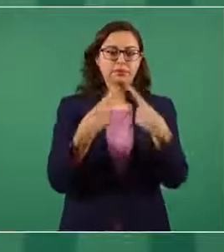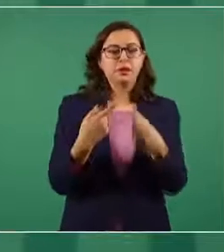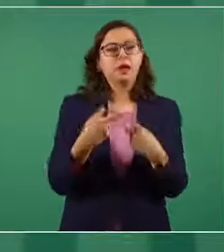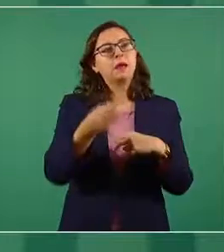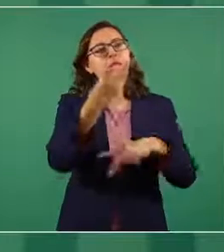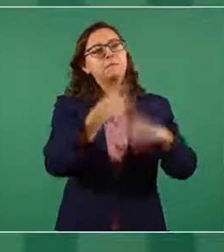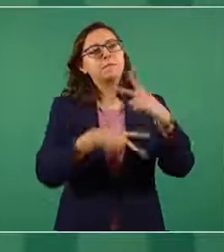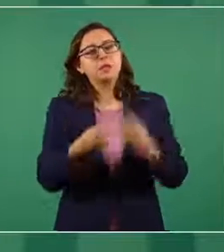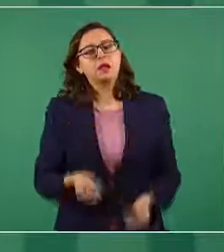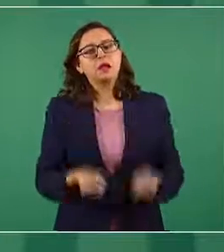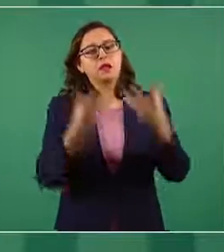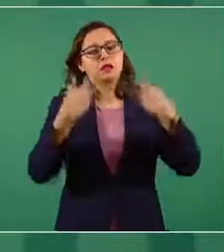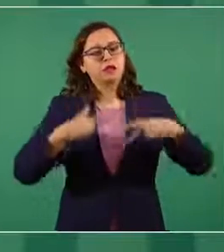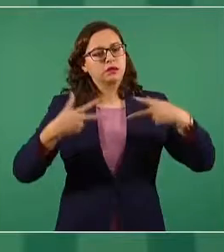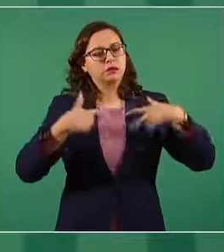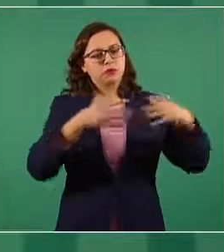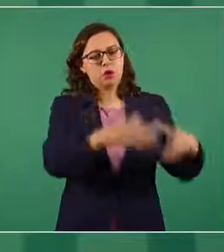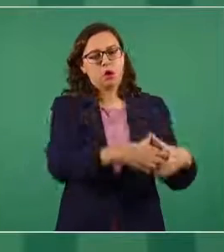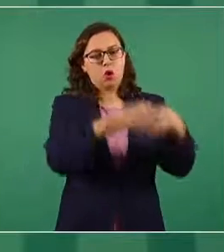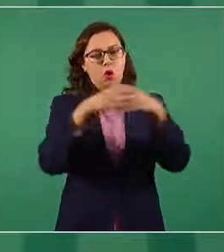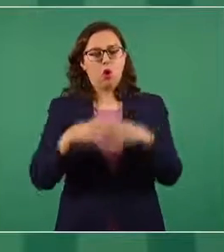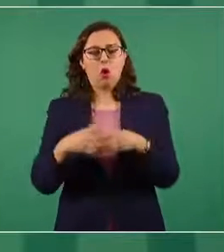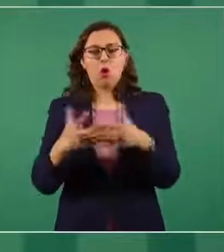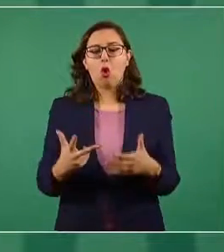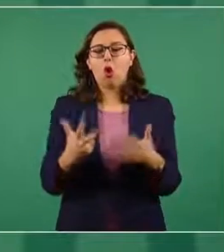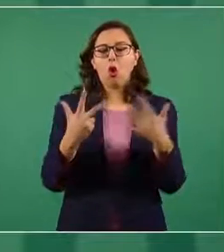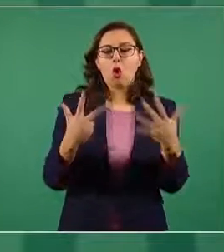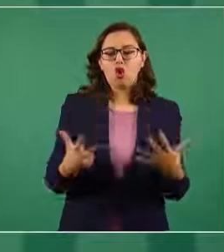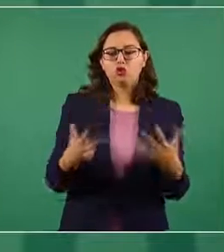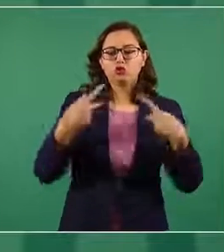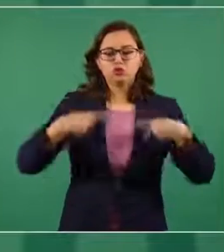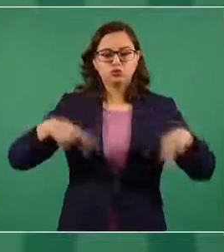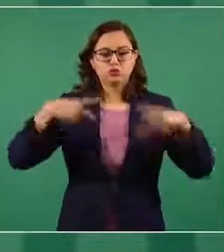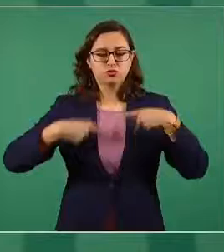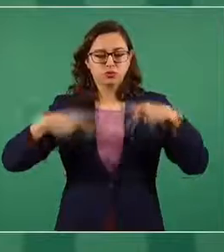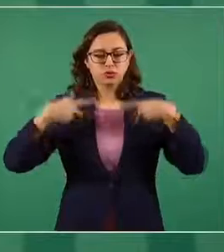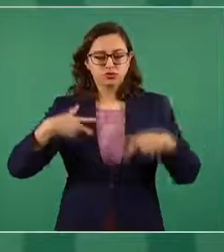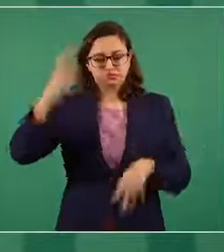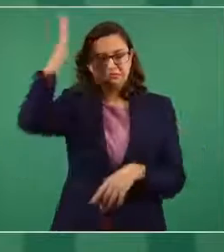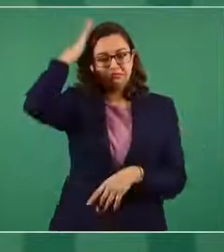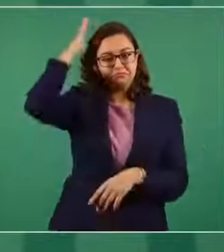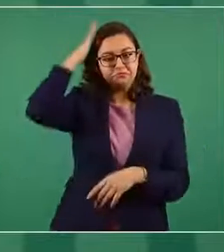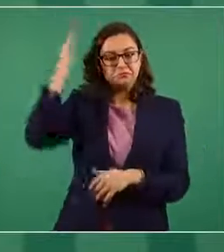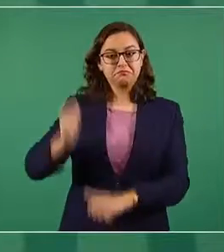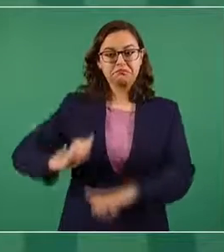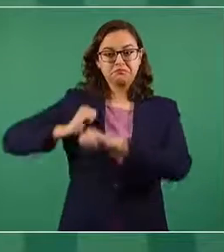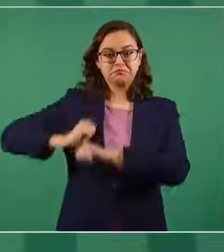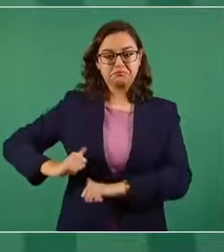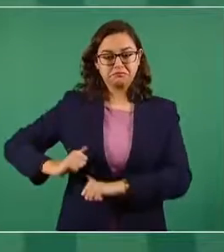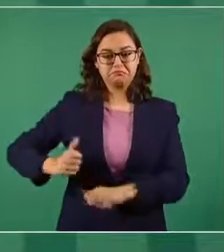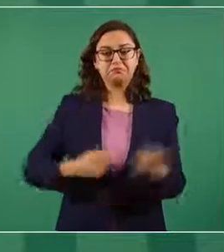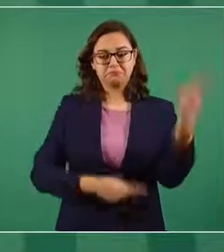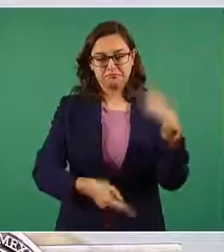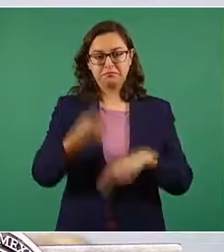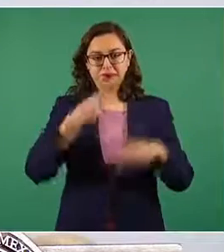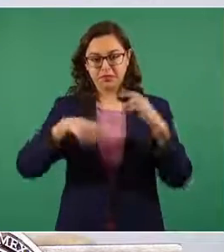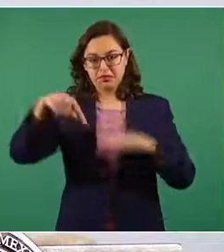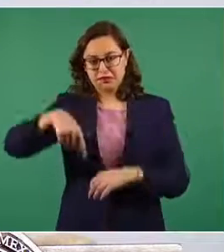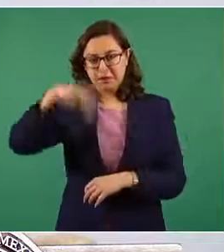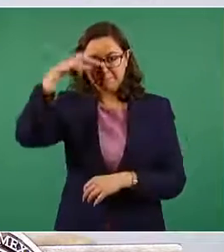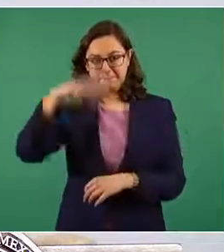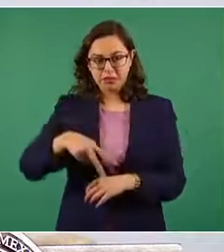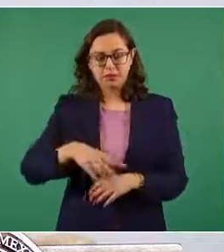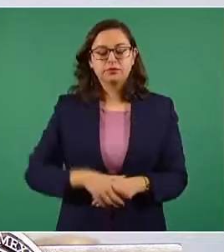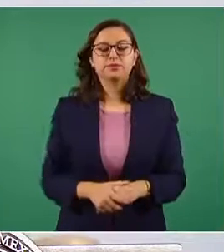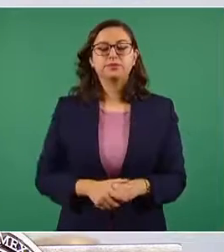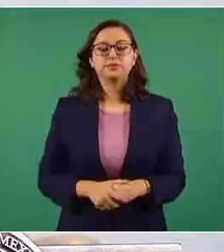de 8 altas y altos funcionarios de los Estados Unidos que estarán el día de hoy en la Cancillería. Vamos a